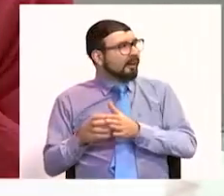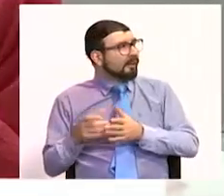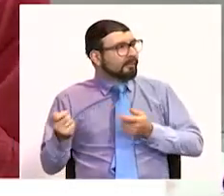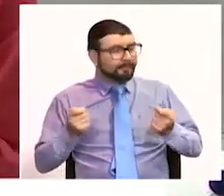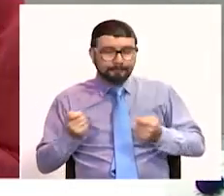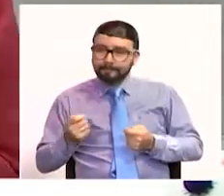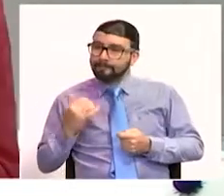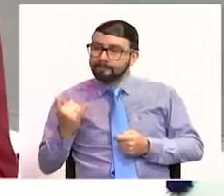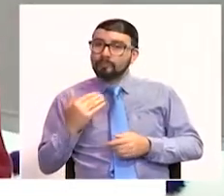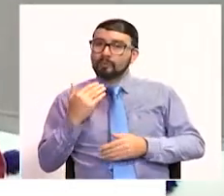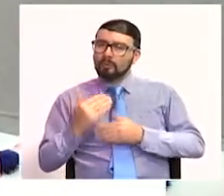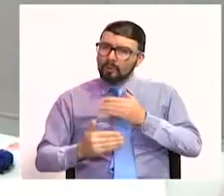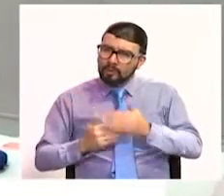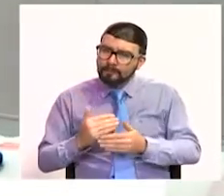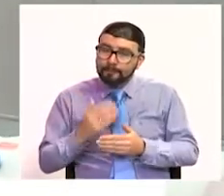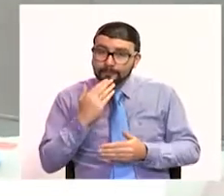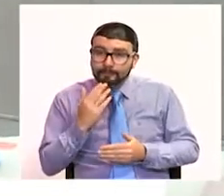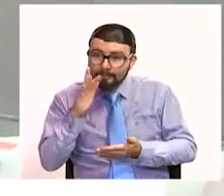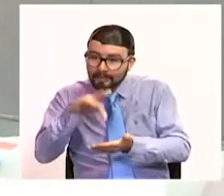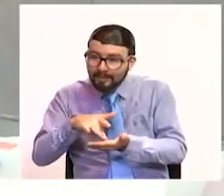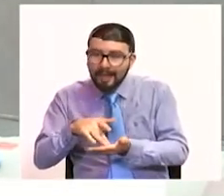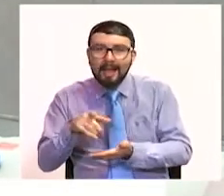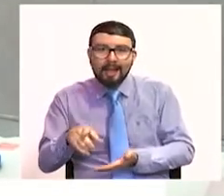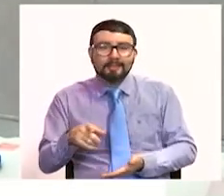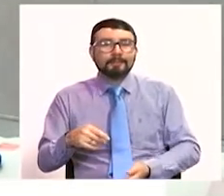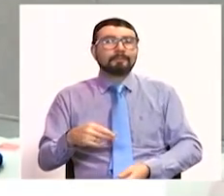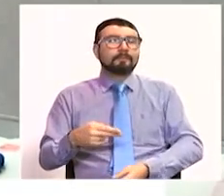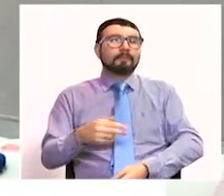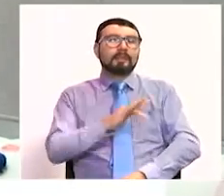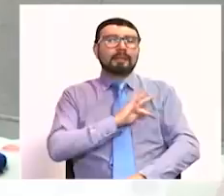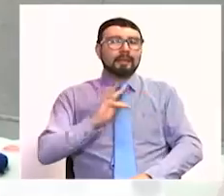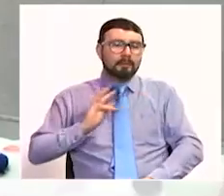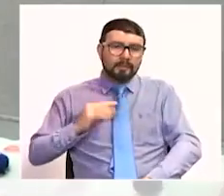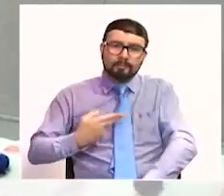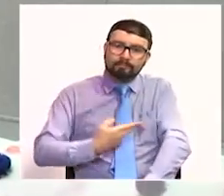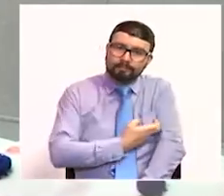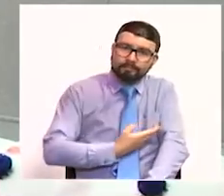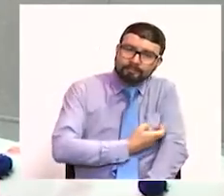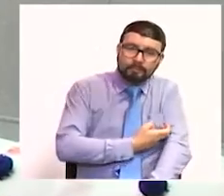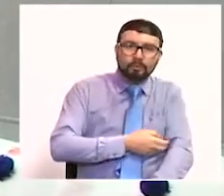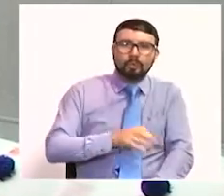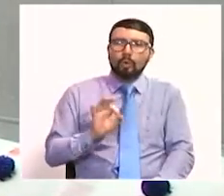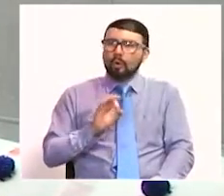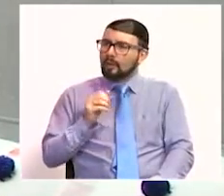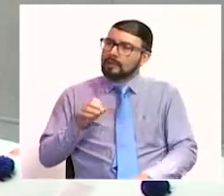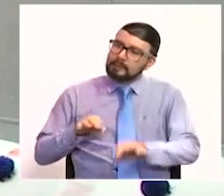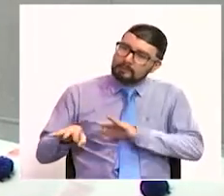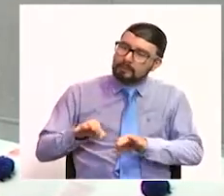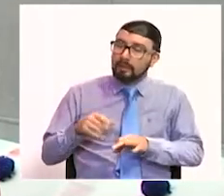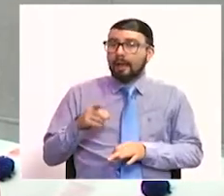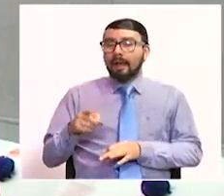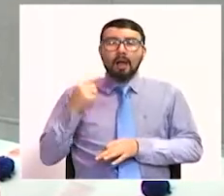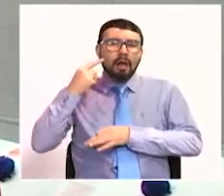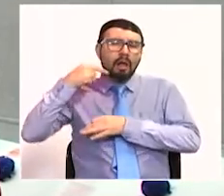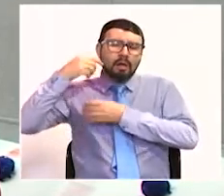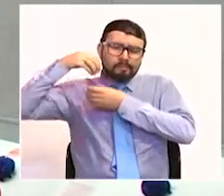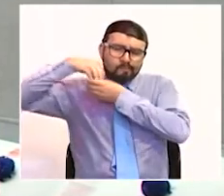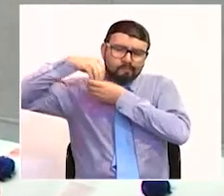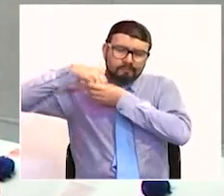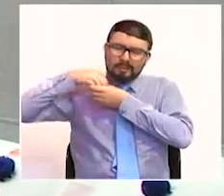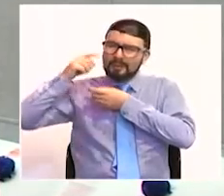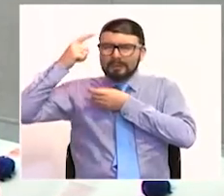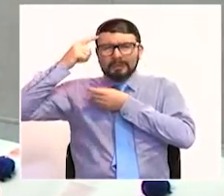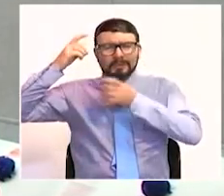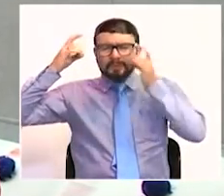hacer procedimientos como la terapia neural, o a explicarle a ustedes por qué hay que retirar unas amalgamas en caso de una migraña crónica,